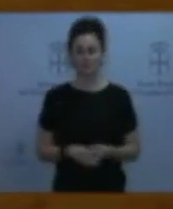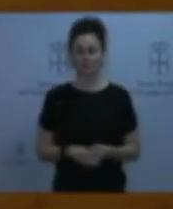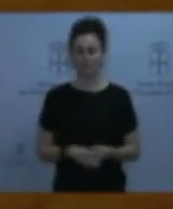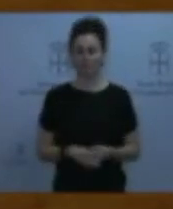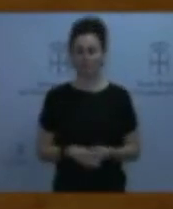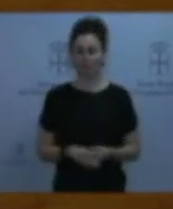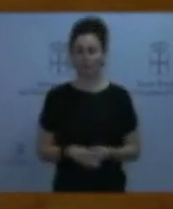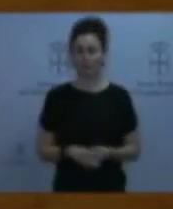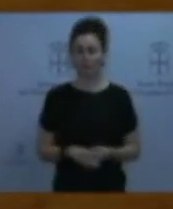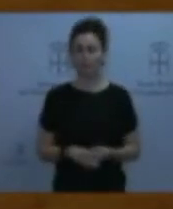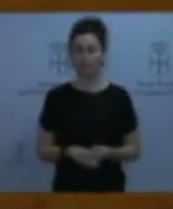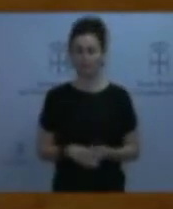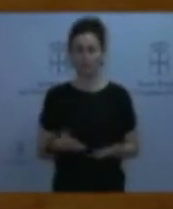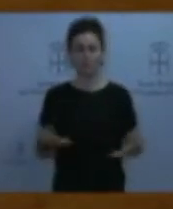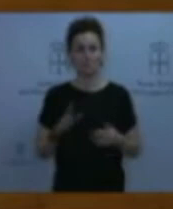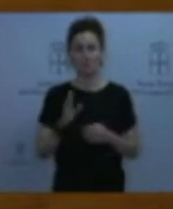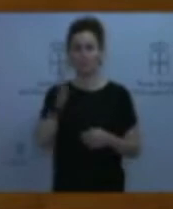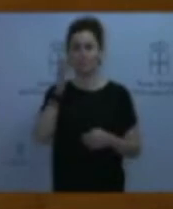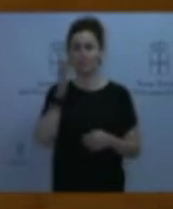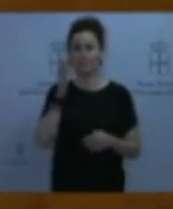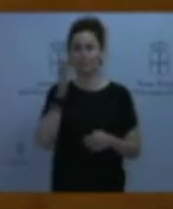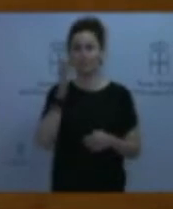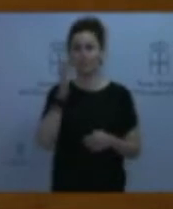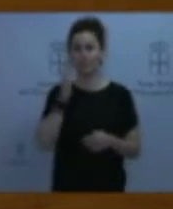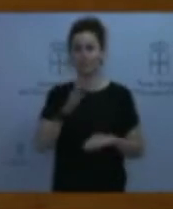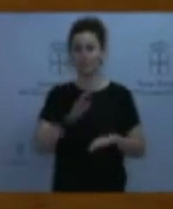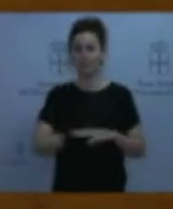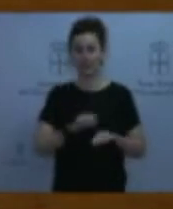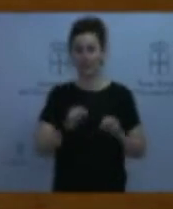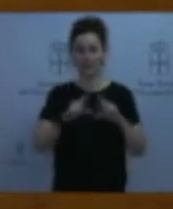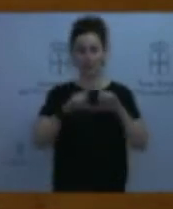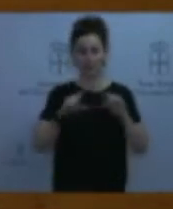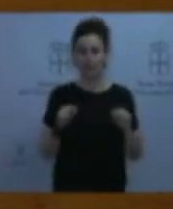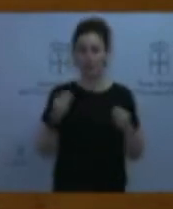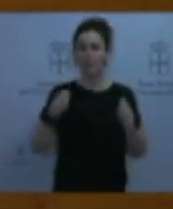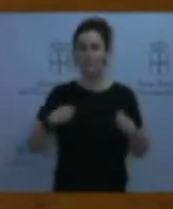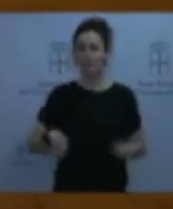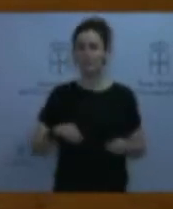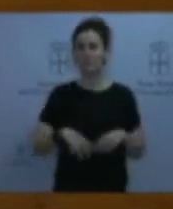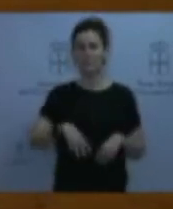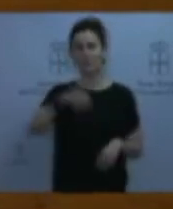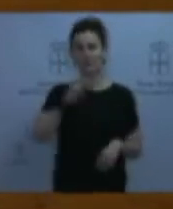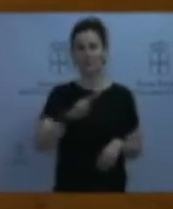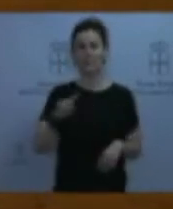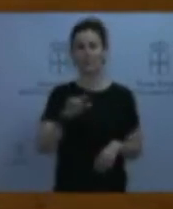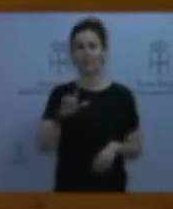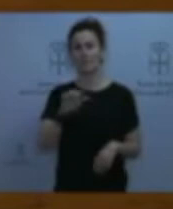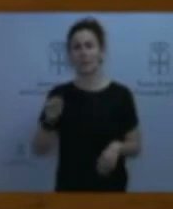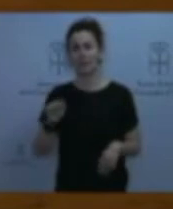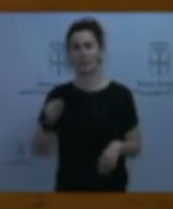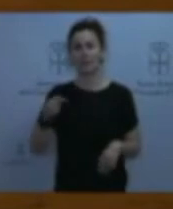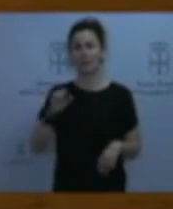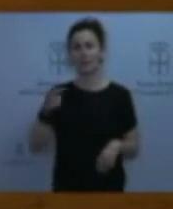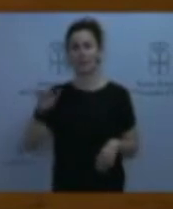O sea, se ha visto los efectos sobre Asturias, ¿no? El propio Palacio de Gedo, creado en 1991,